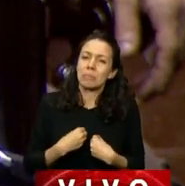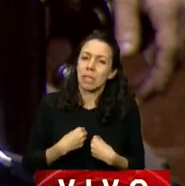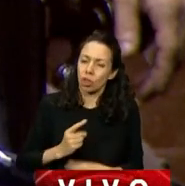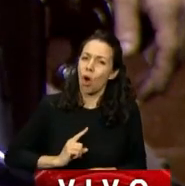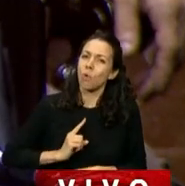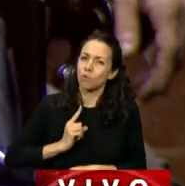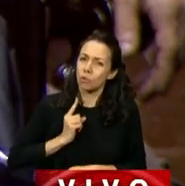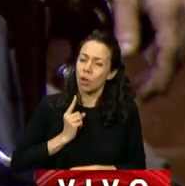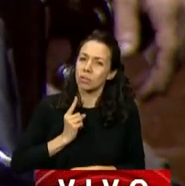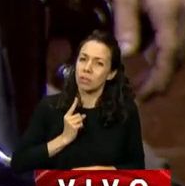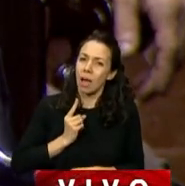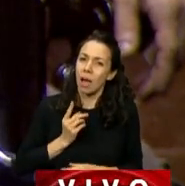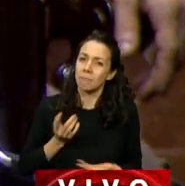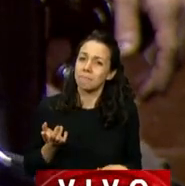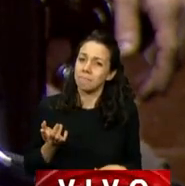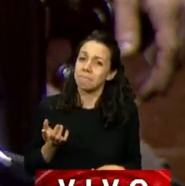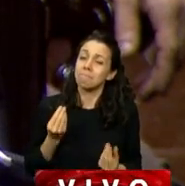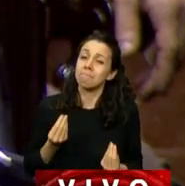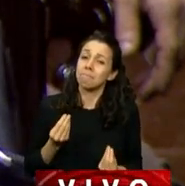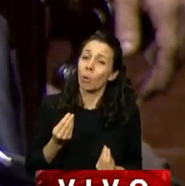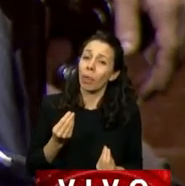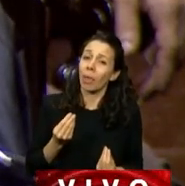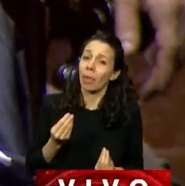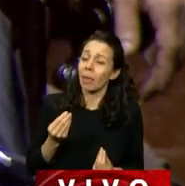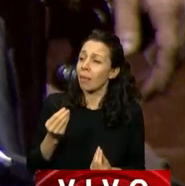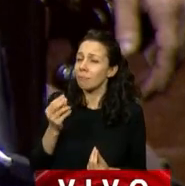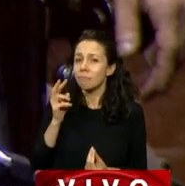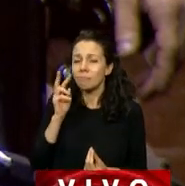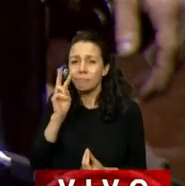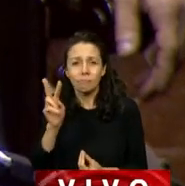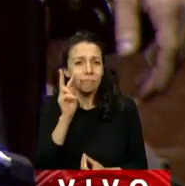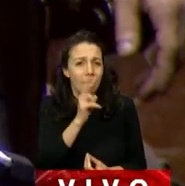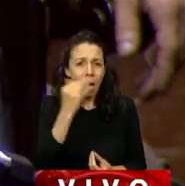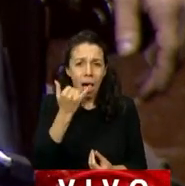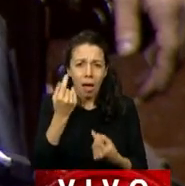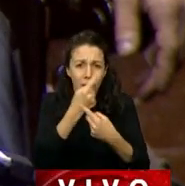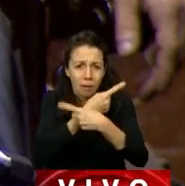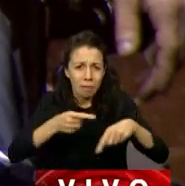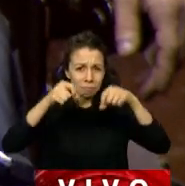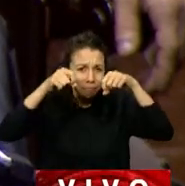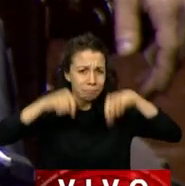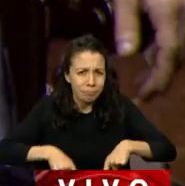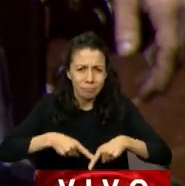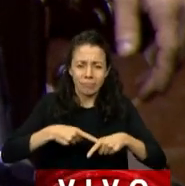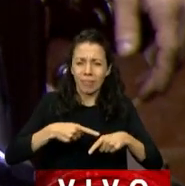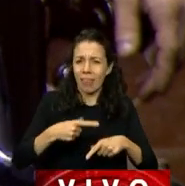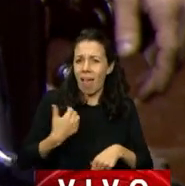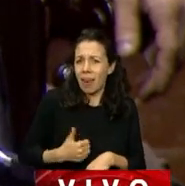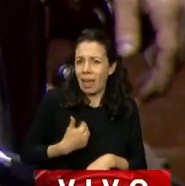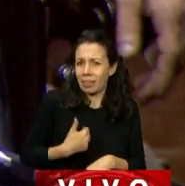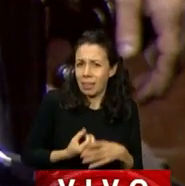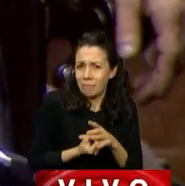da orgullo cuando vemos las realizaciones que tenemos, cuando lo